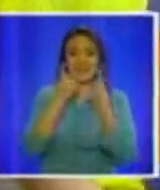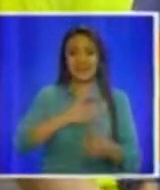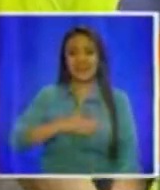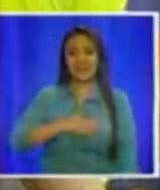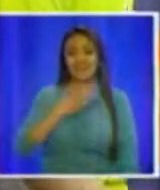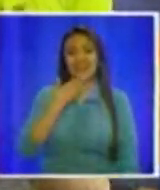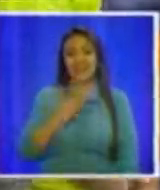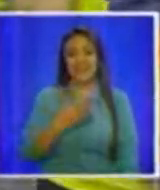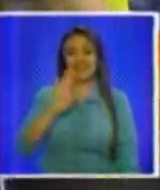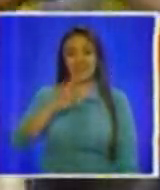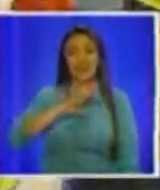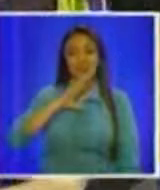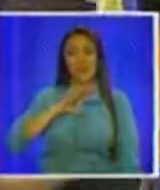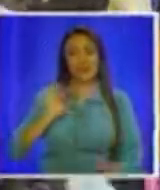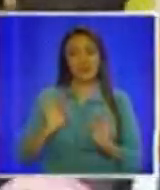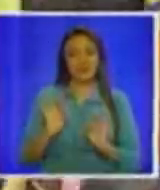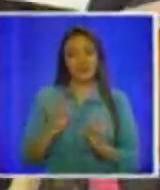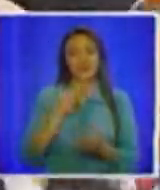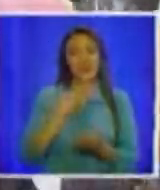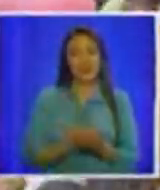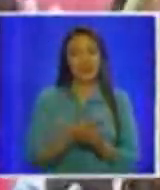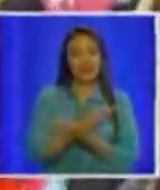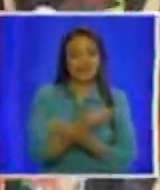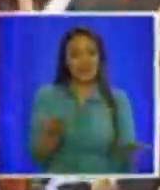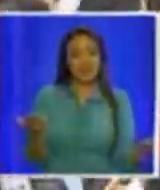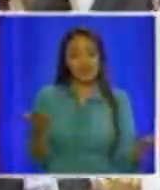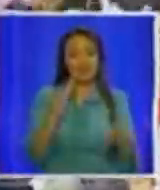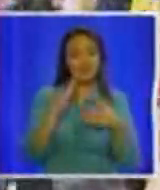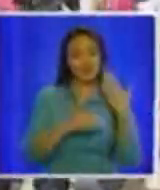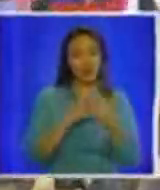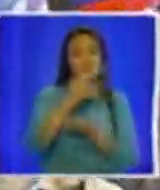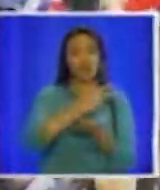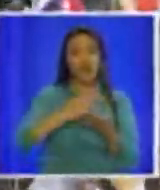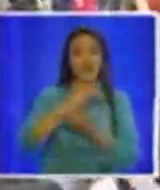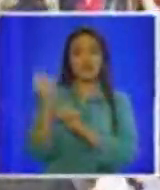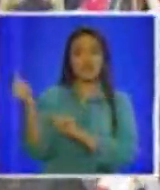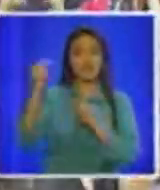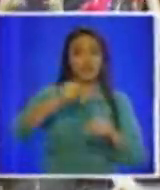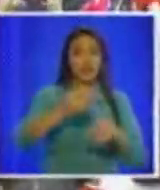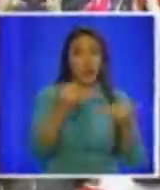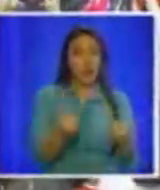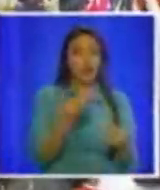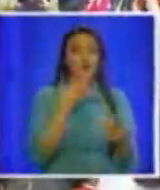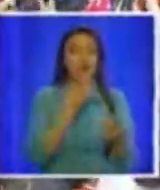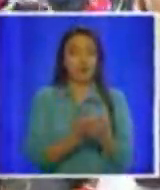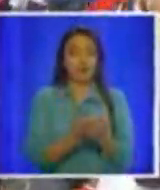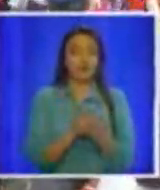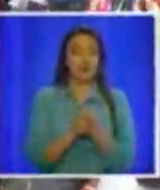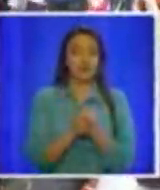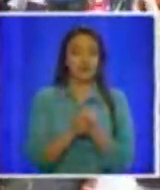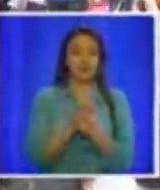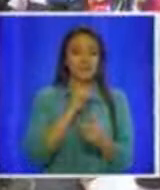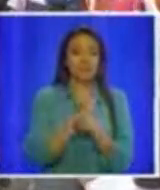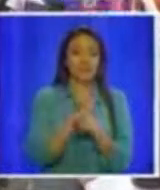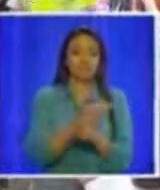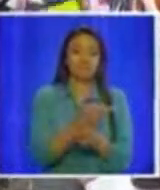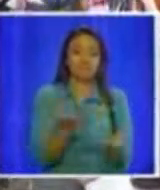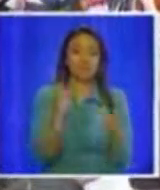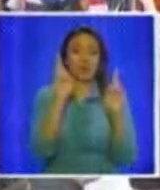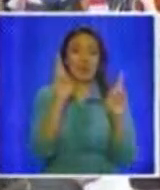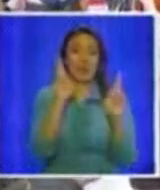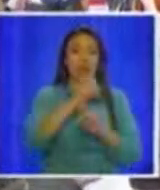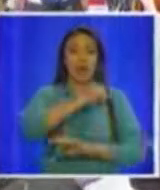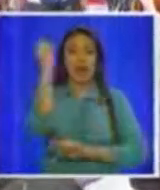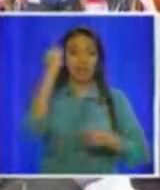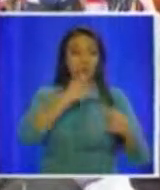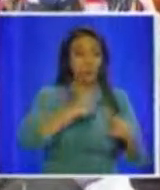nada, me orgullece más. Muchas gracias a todos esos carchenses que se han dado cita, agradecerles de corazón. Y nada, que espero que este triunfo